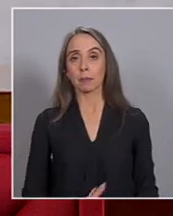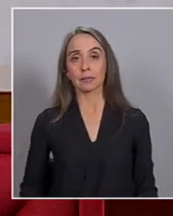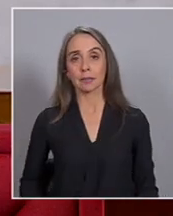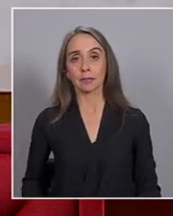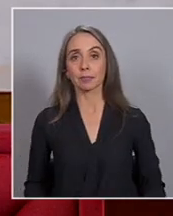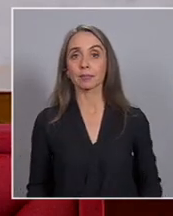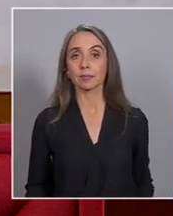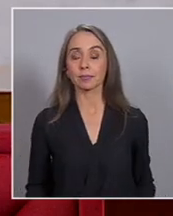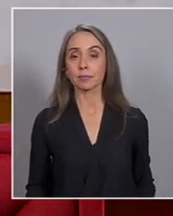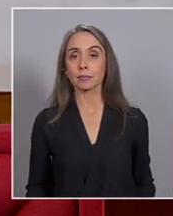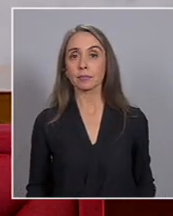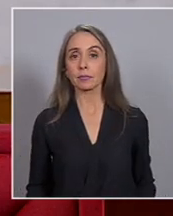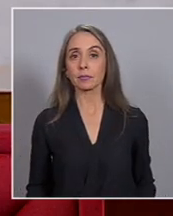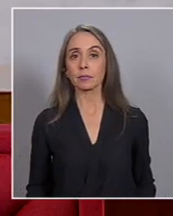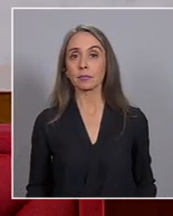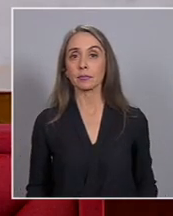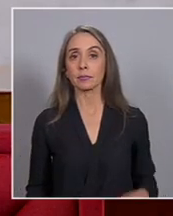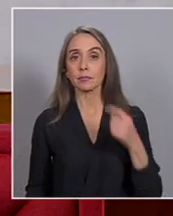Presidencia.